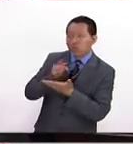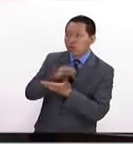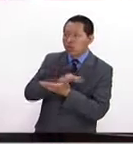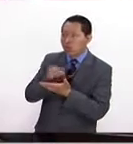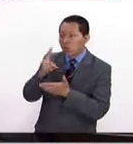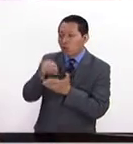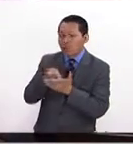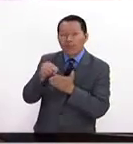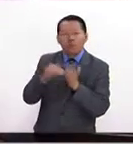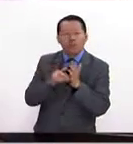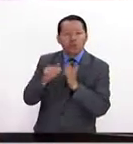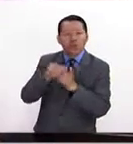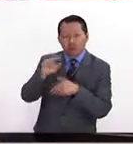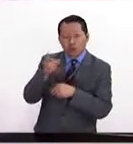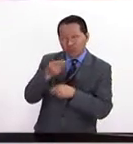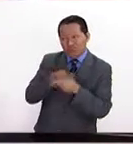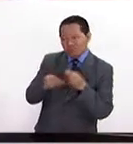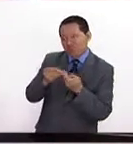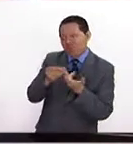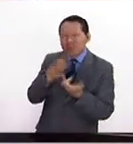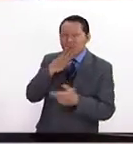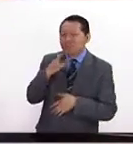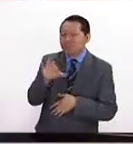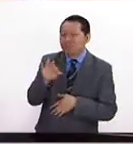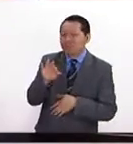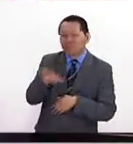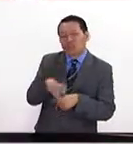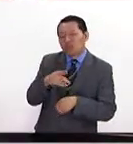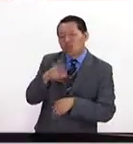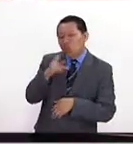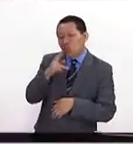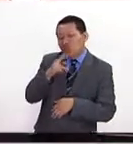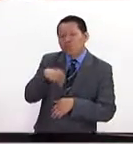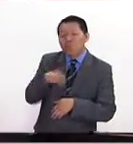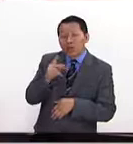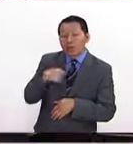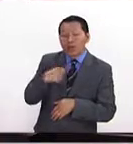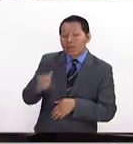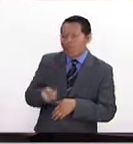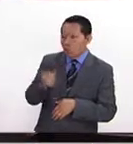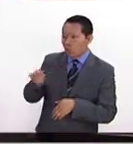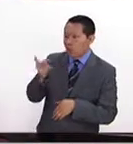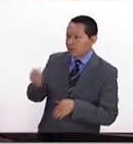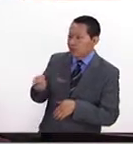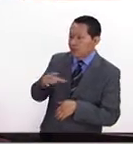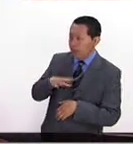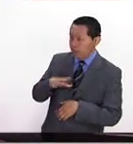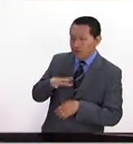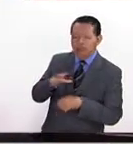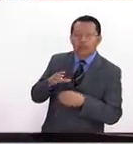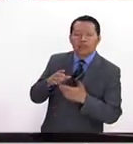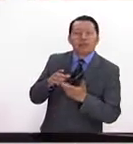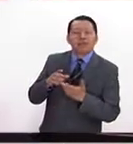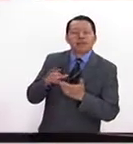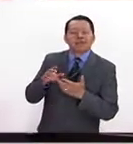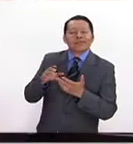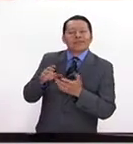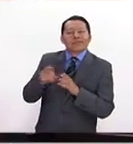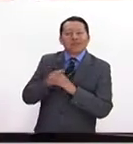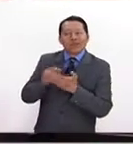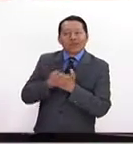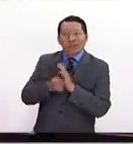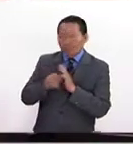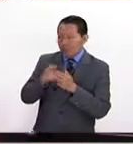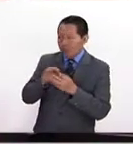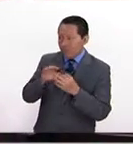millones de dólares, que no es nada para el tamaño de Rusia, ¿no? Pero mi pregunta es desde el punto de vista técnico. Es decir,